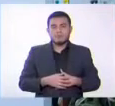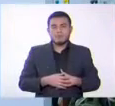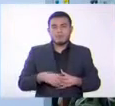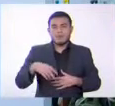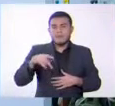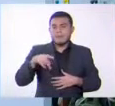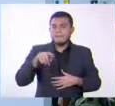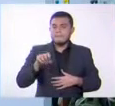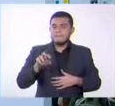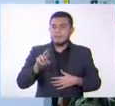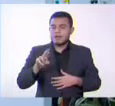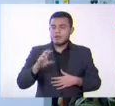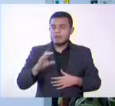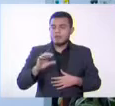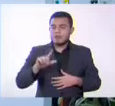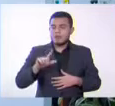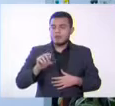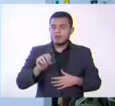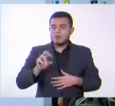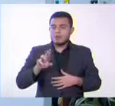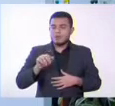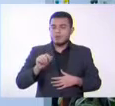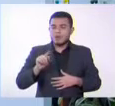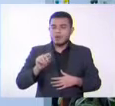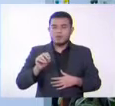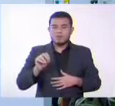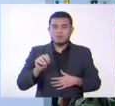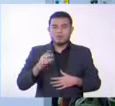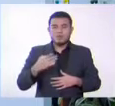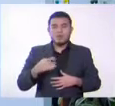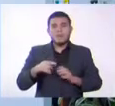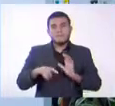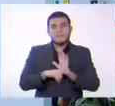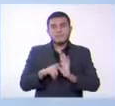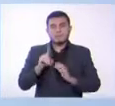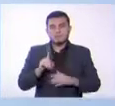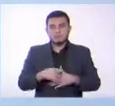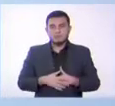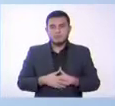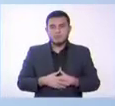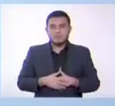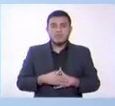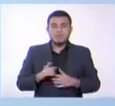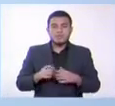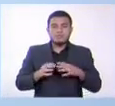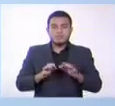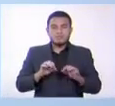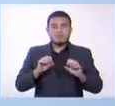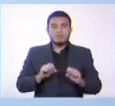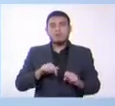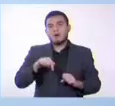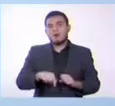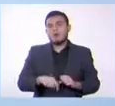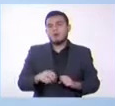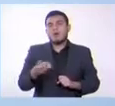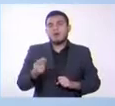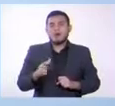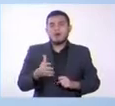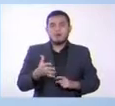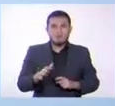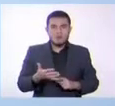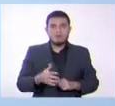perclorato, que tiene una carga total de -1. De esta manera podemos ahora calcular el estado